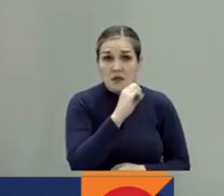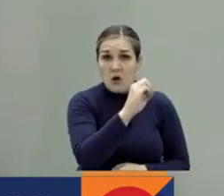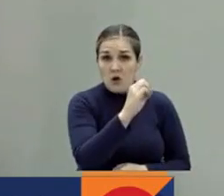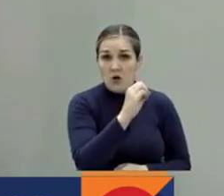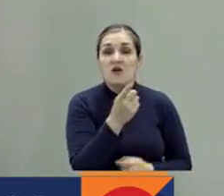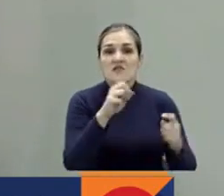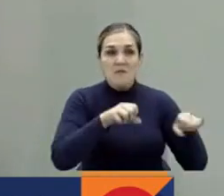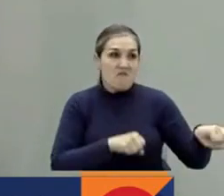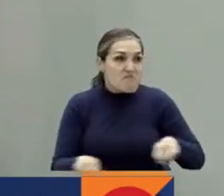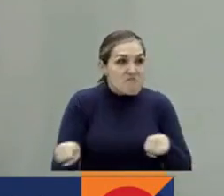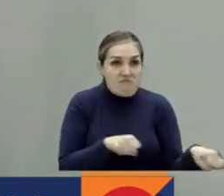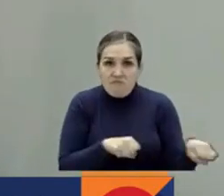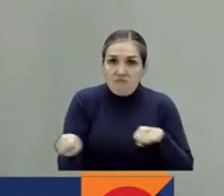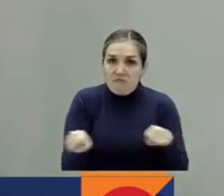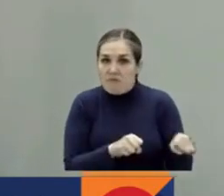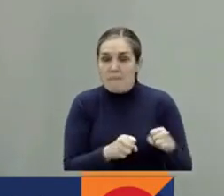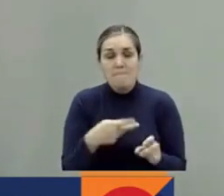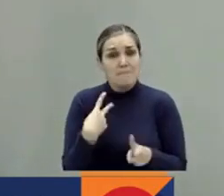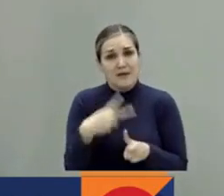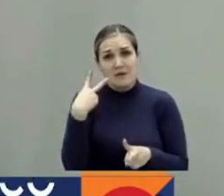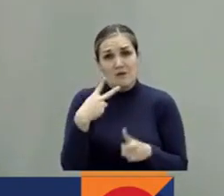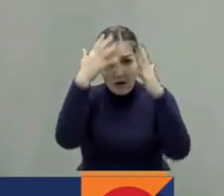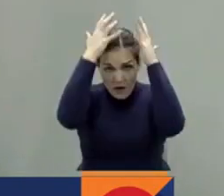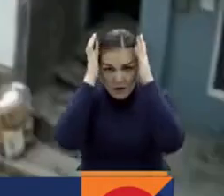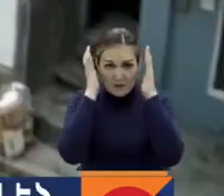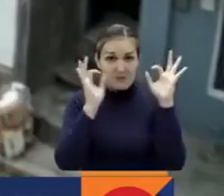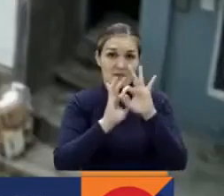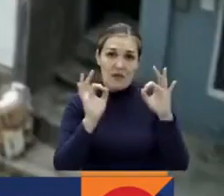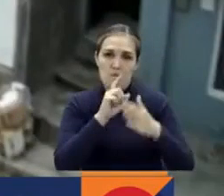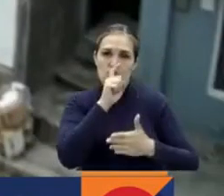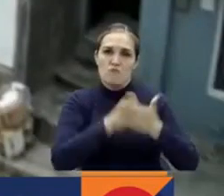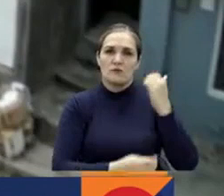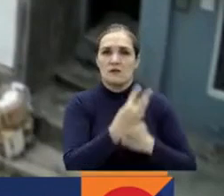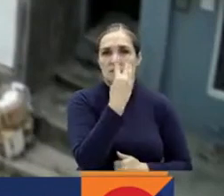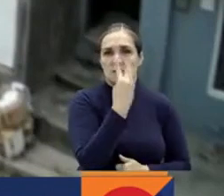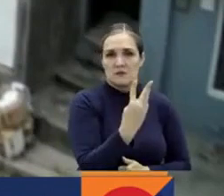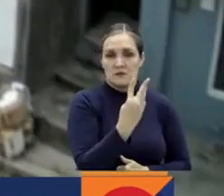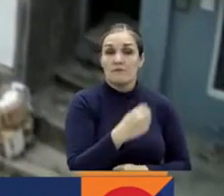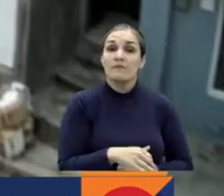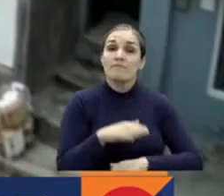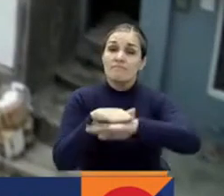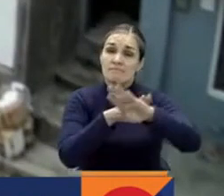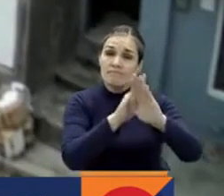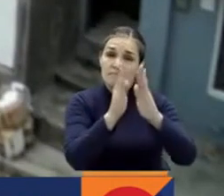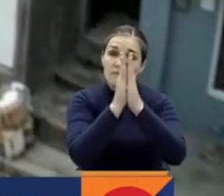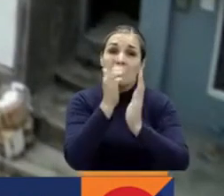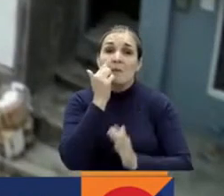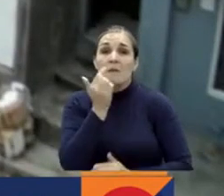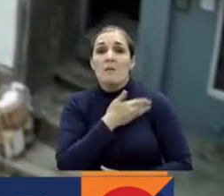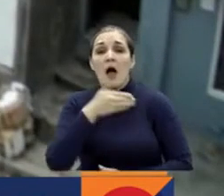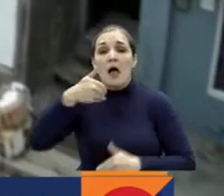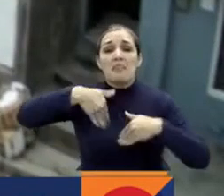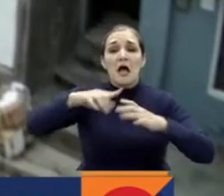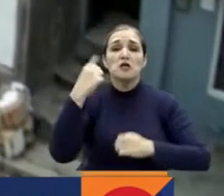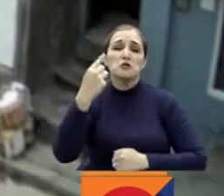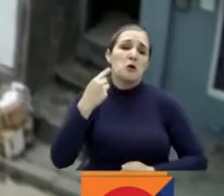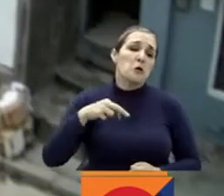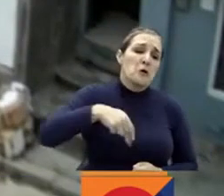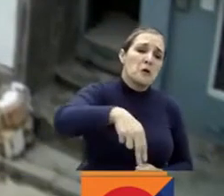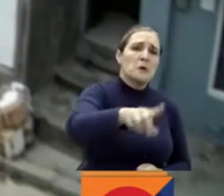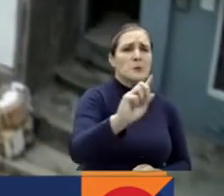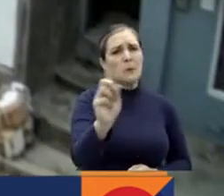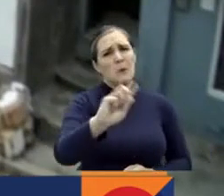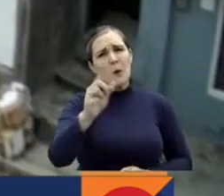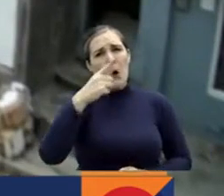realizando maniobras peligrosas y no portar el casco de seguridad. Las autoridades recomendaron a los padres de familia no dejar solos a sus hijos y a